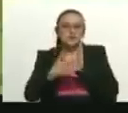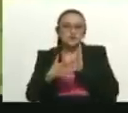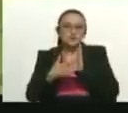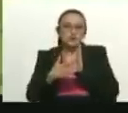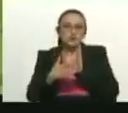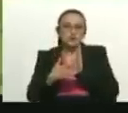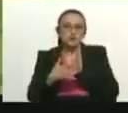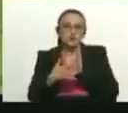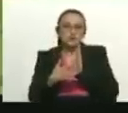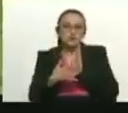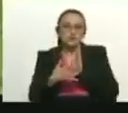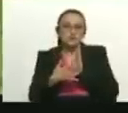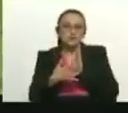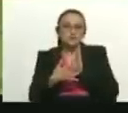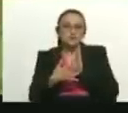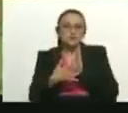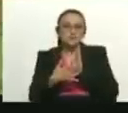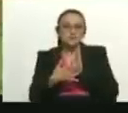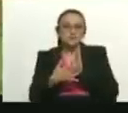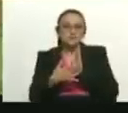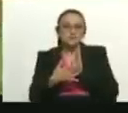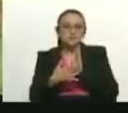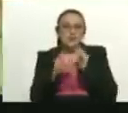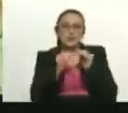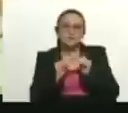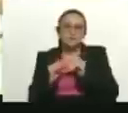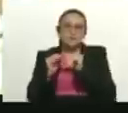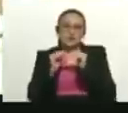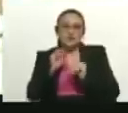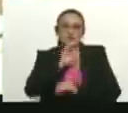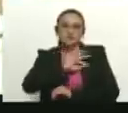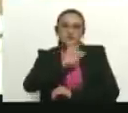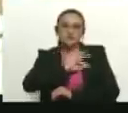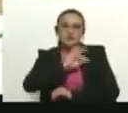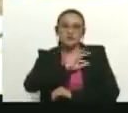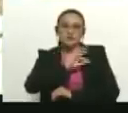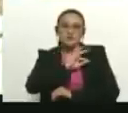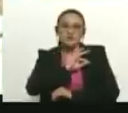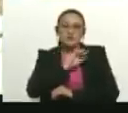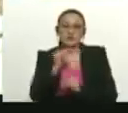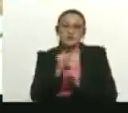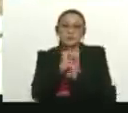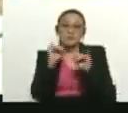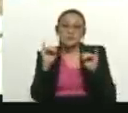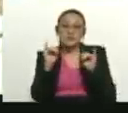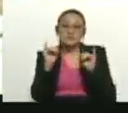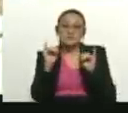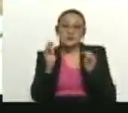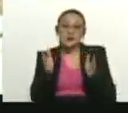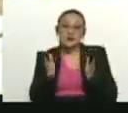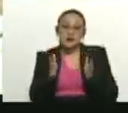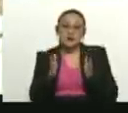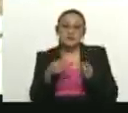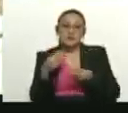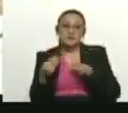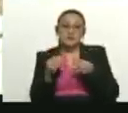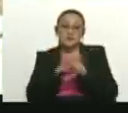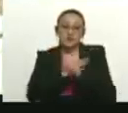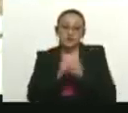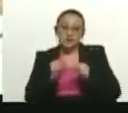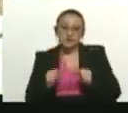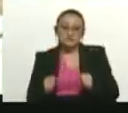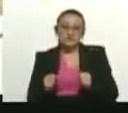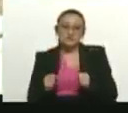tecnológico, de la estabilidad social, de la independencia ganada, construida,